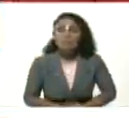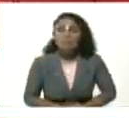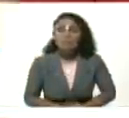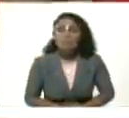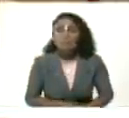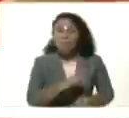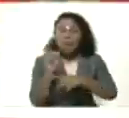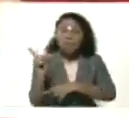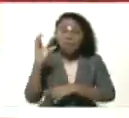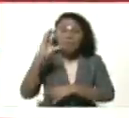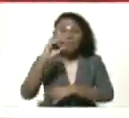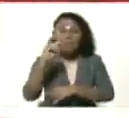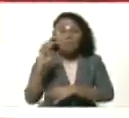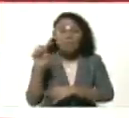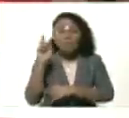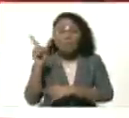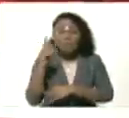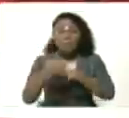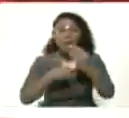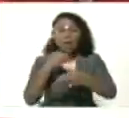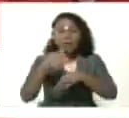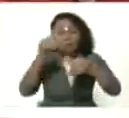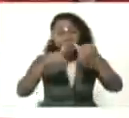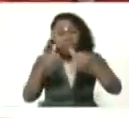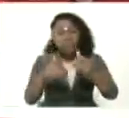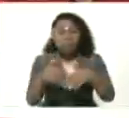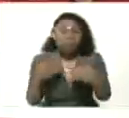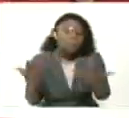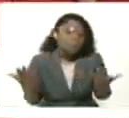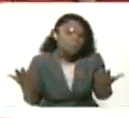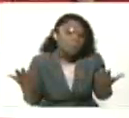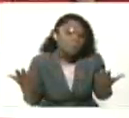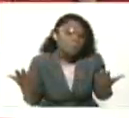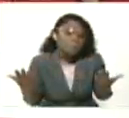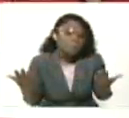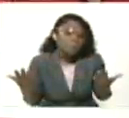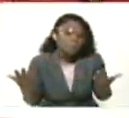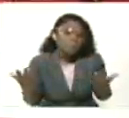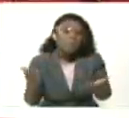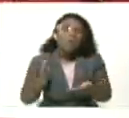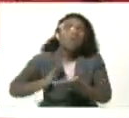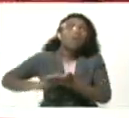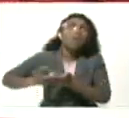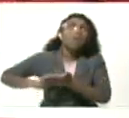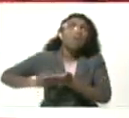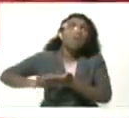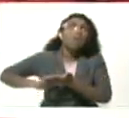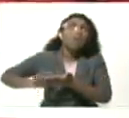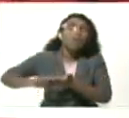Con ese CNE van a ir ellos a elecciones. Es pura excusa lo que ponen.